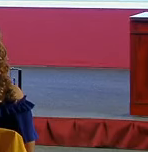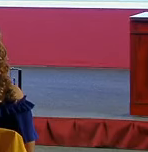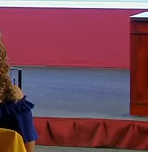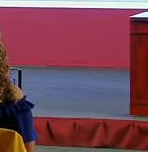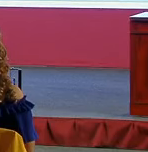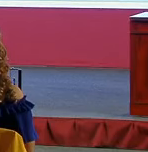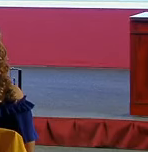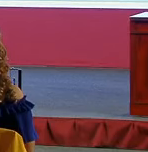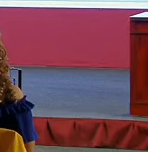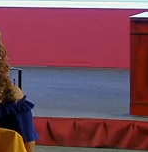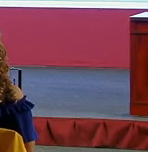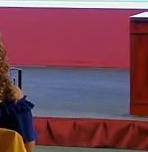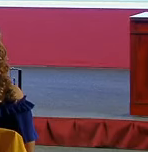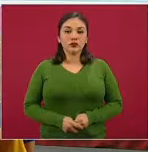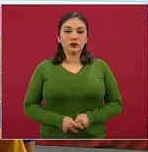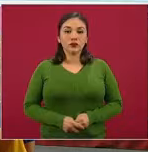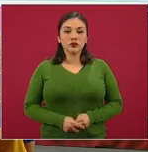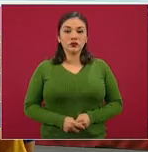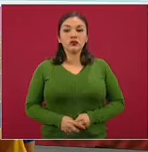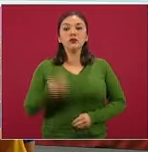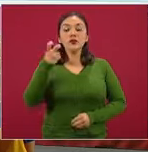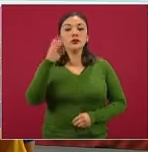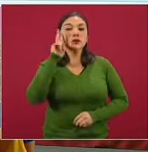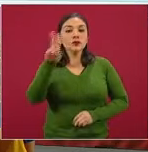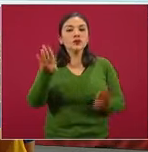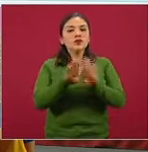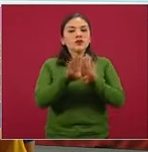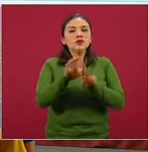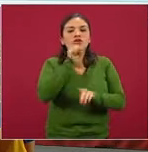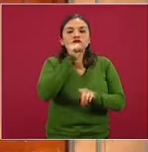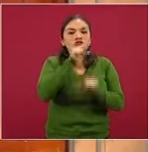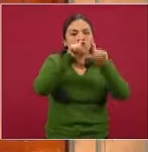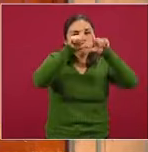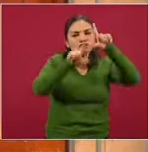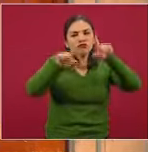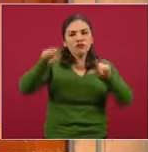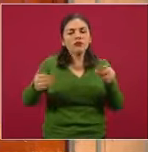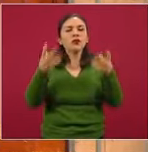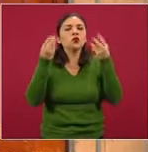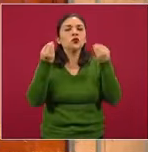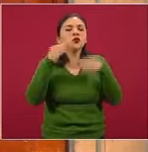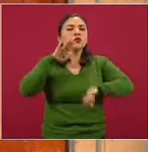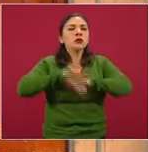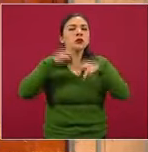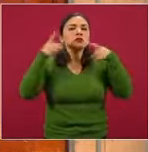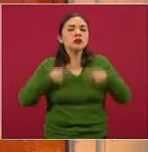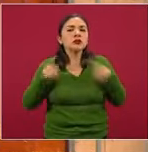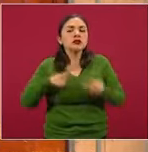un poco esta distribución que también puede estar en la base poblacional de donde se